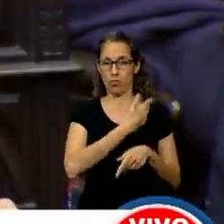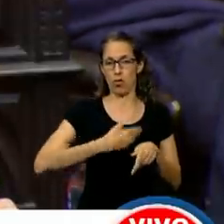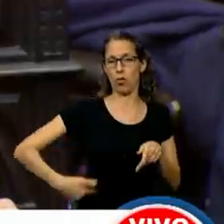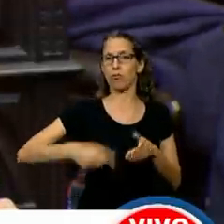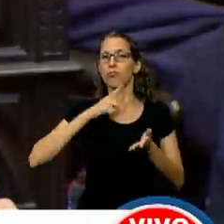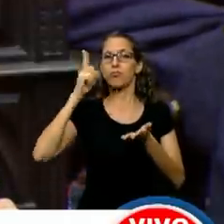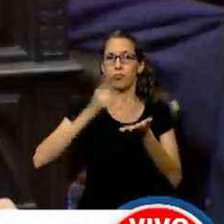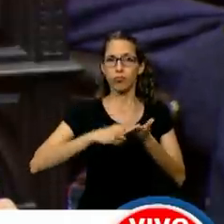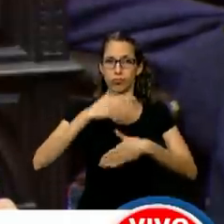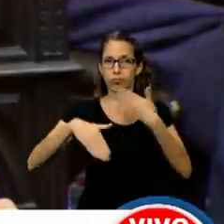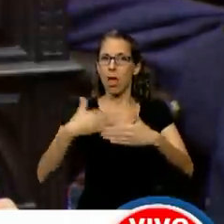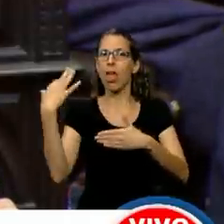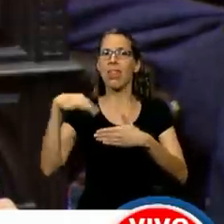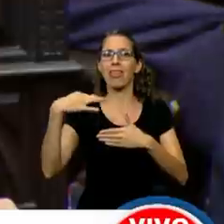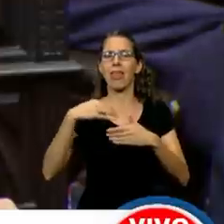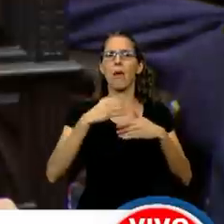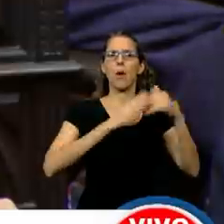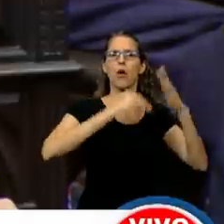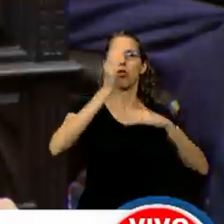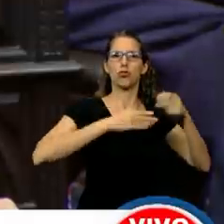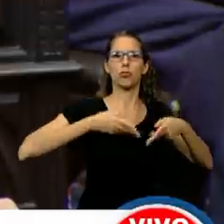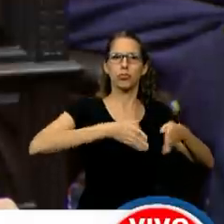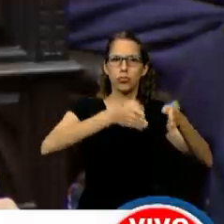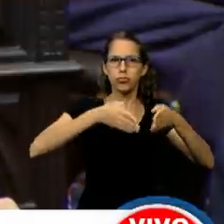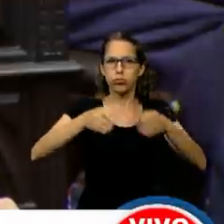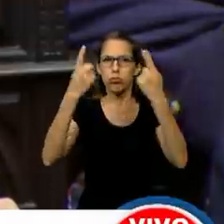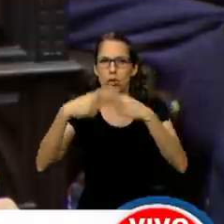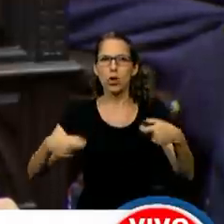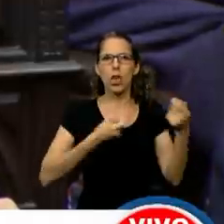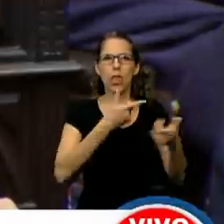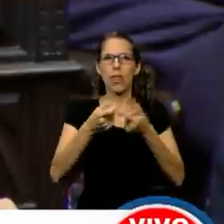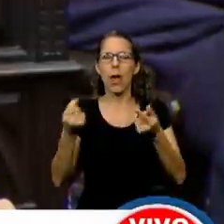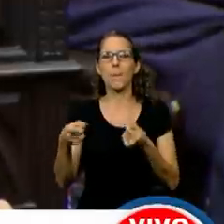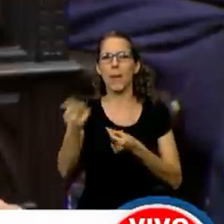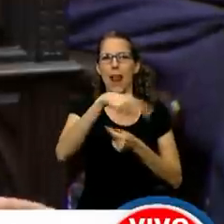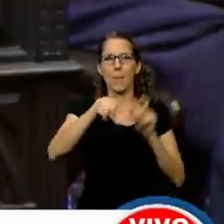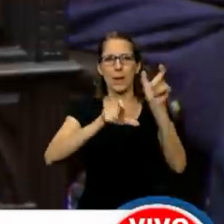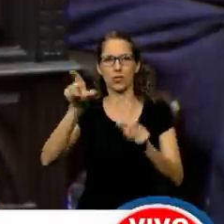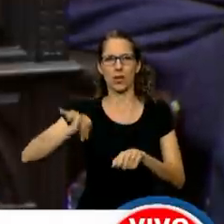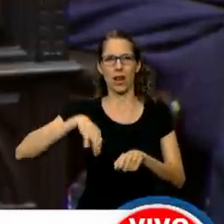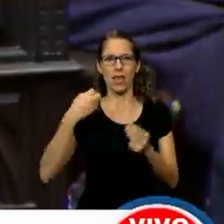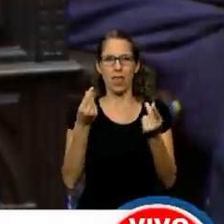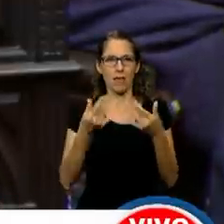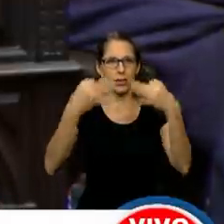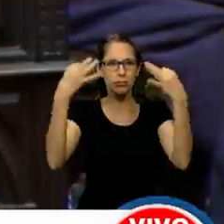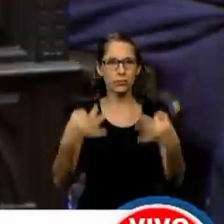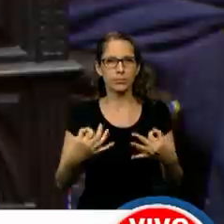de obras públicas que tengan que ver con el bienestar y la calidad de vida de las personas